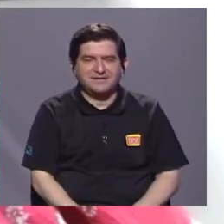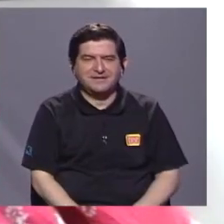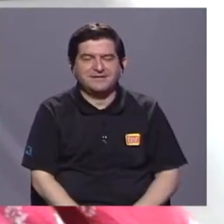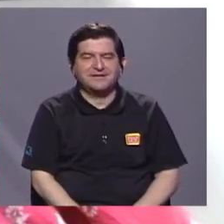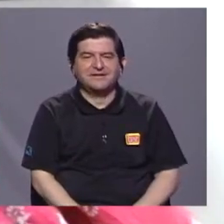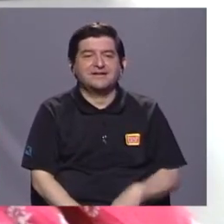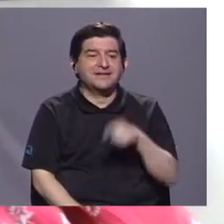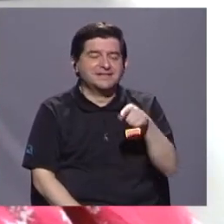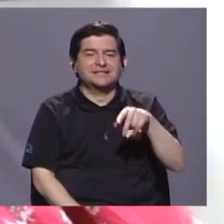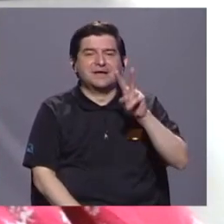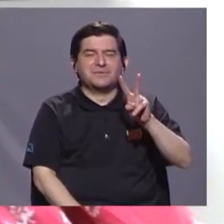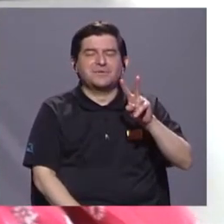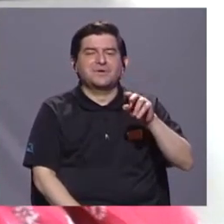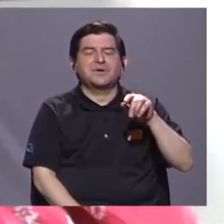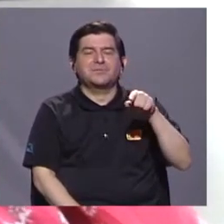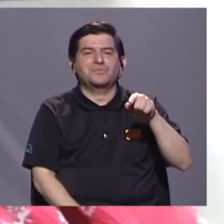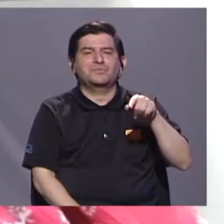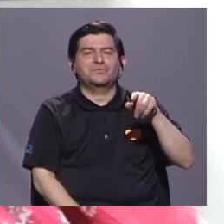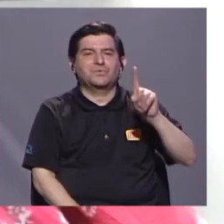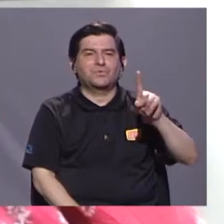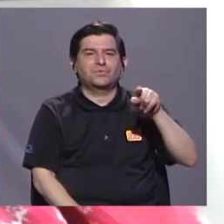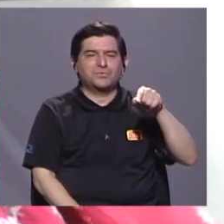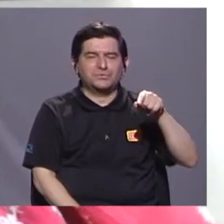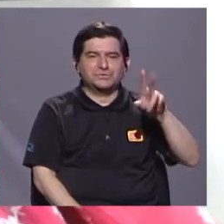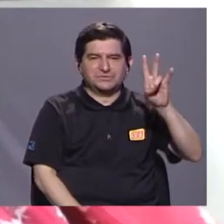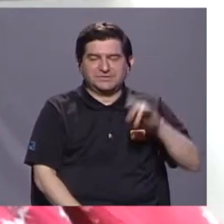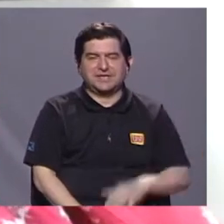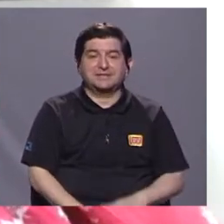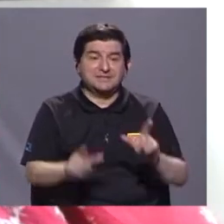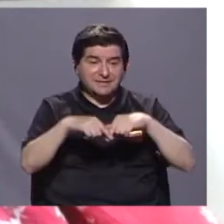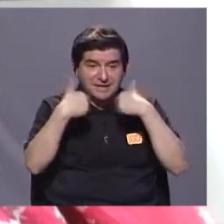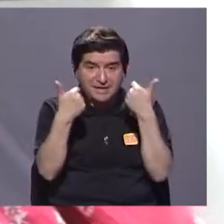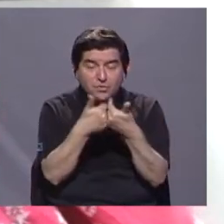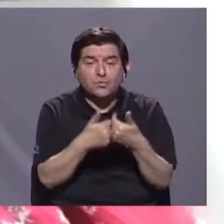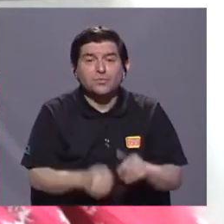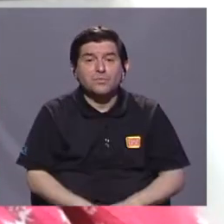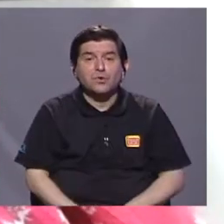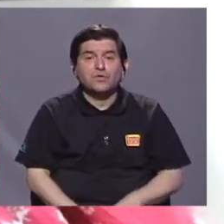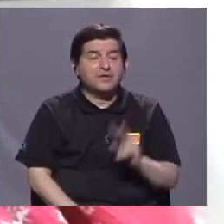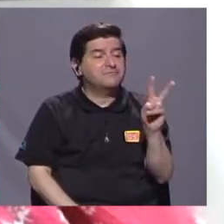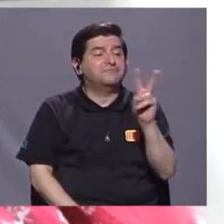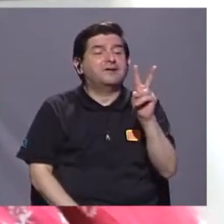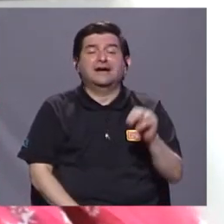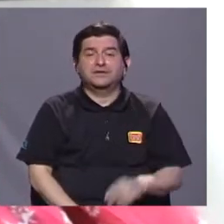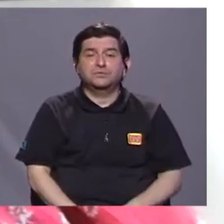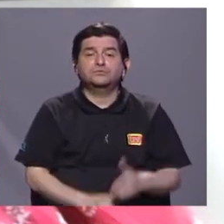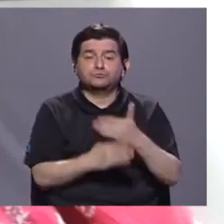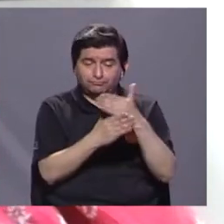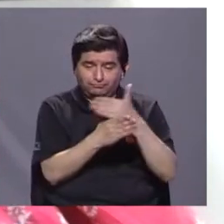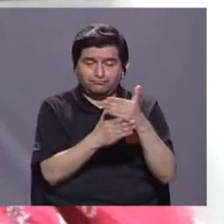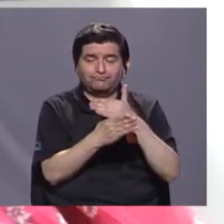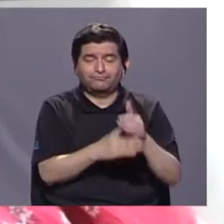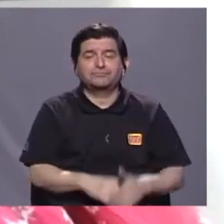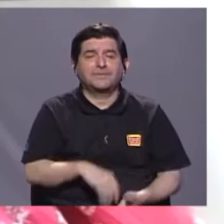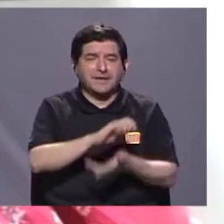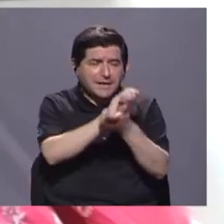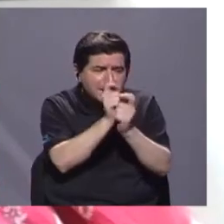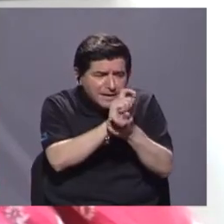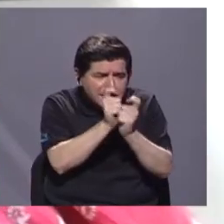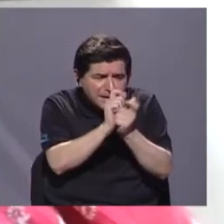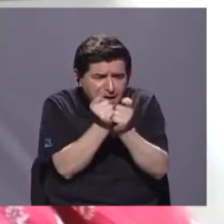1.17 pues es un grupo de virus que comparten mutaciones en